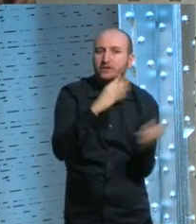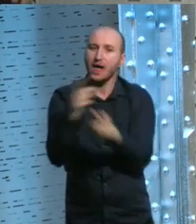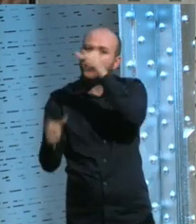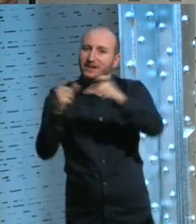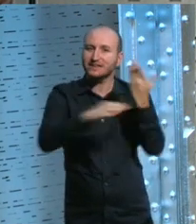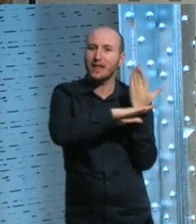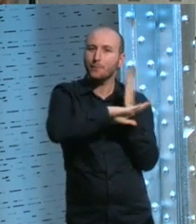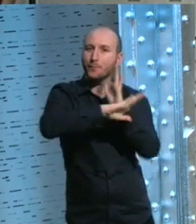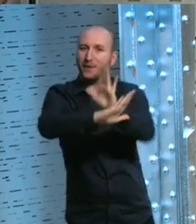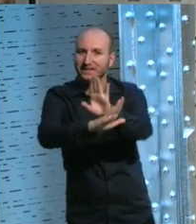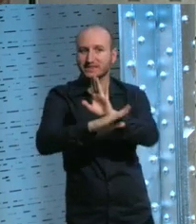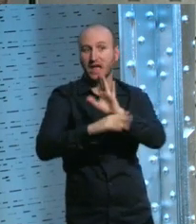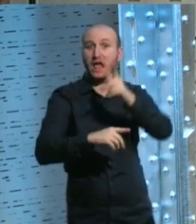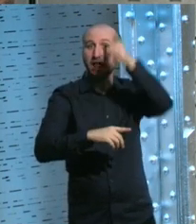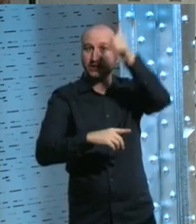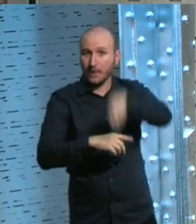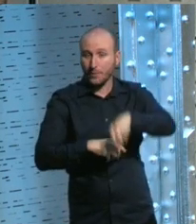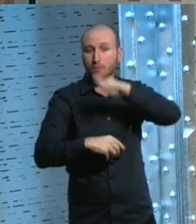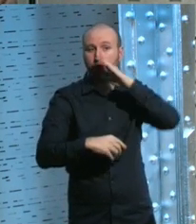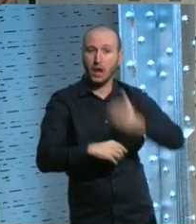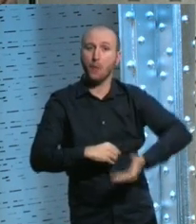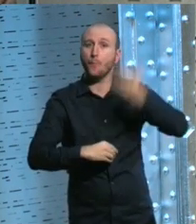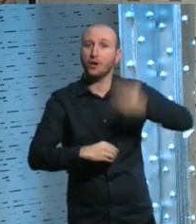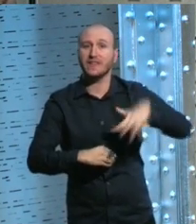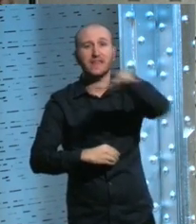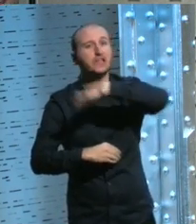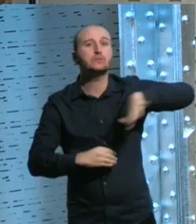gente y la importancia de la apertura en los